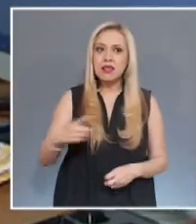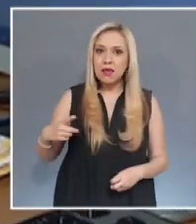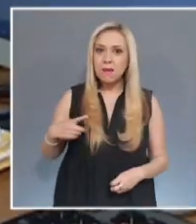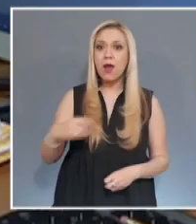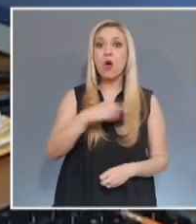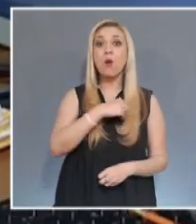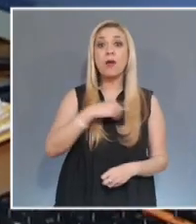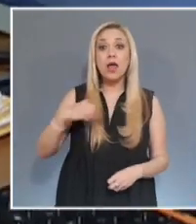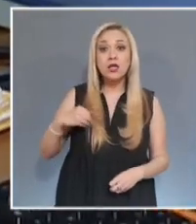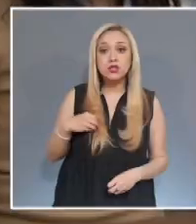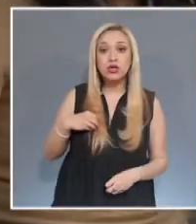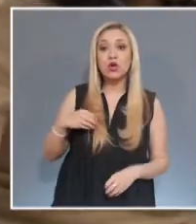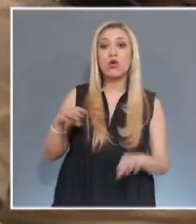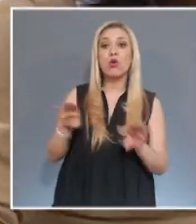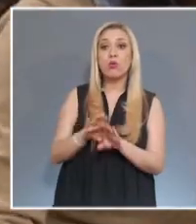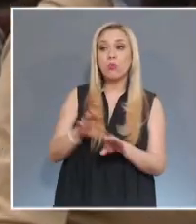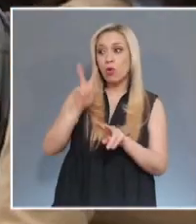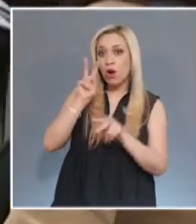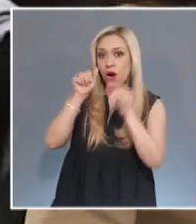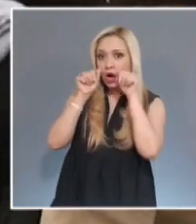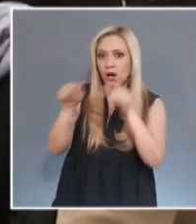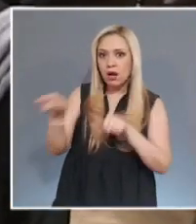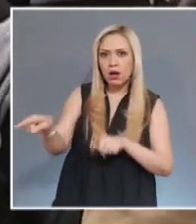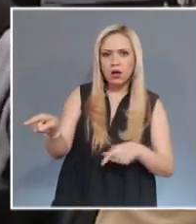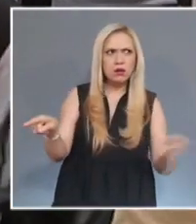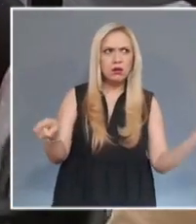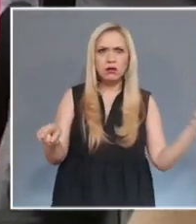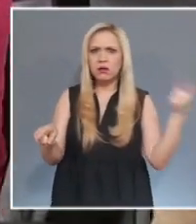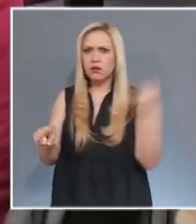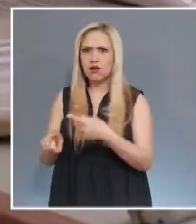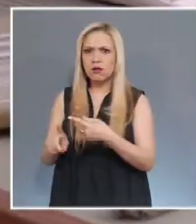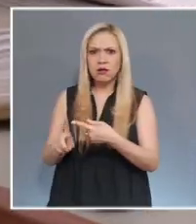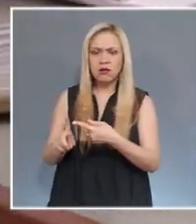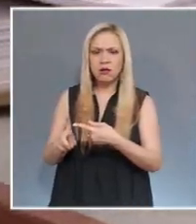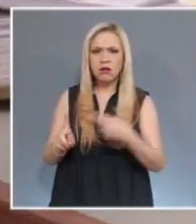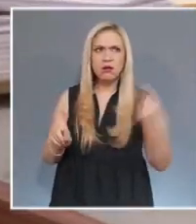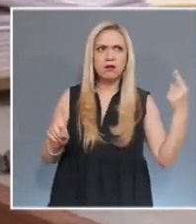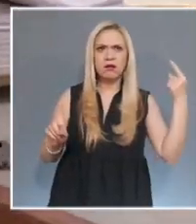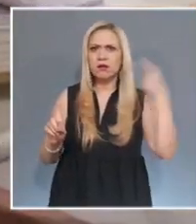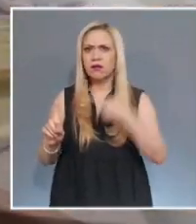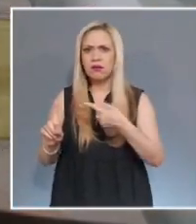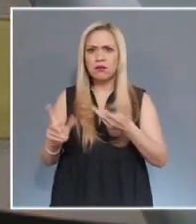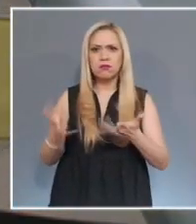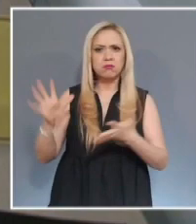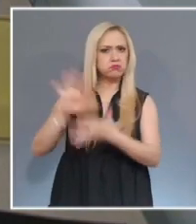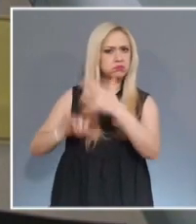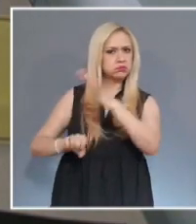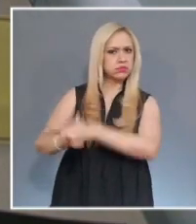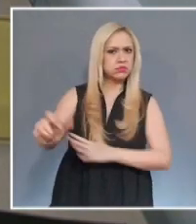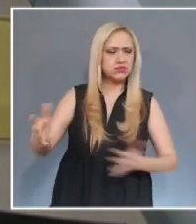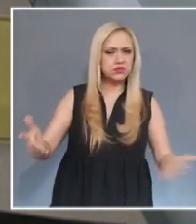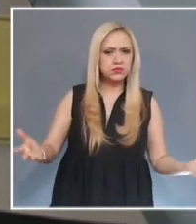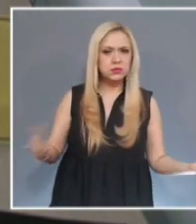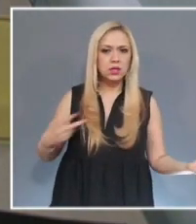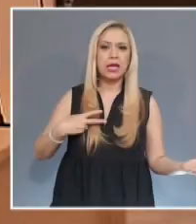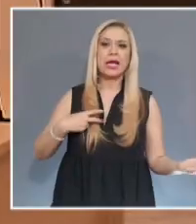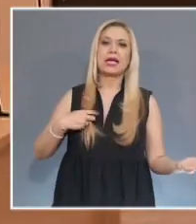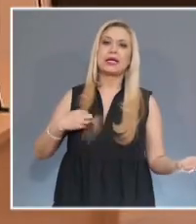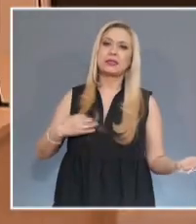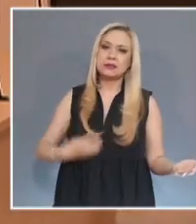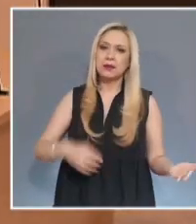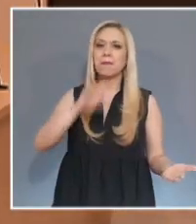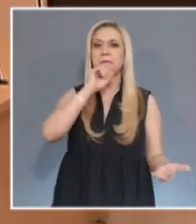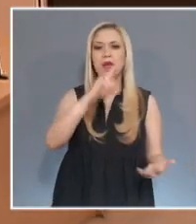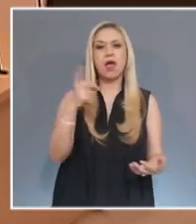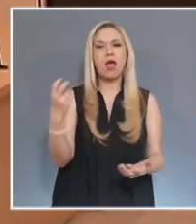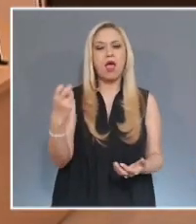acusada. Fue así como se aplicó en la práctica la perspectiva de género, gracias también a la cercanía que permitió el sistema